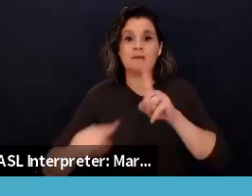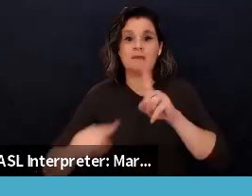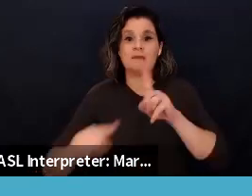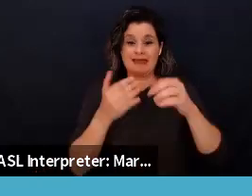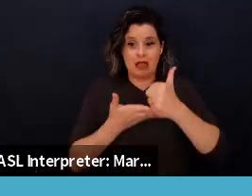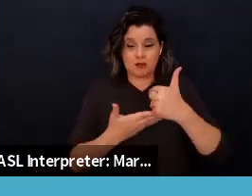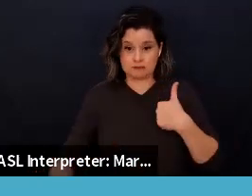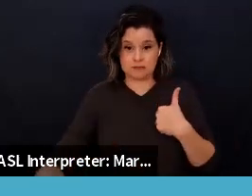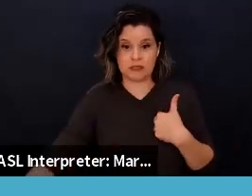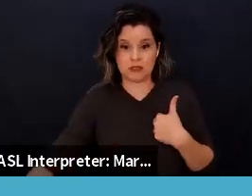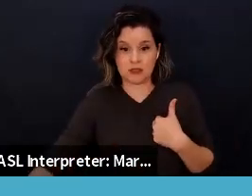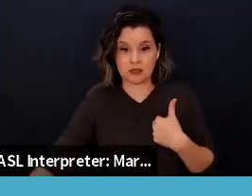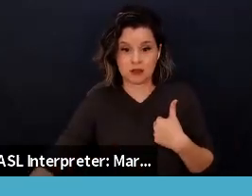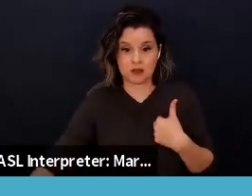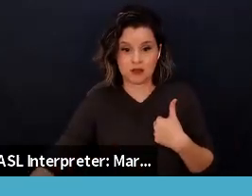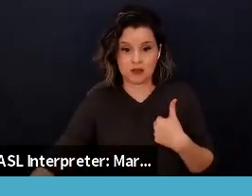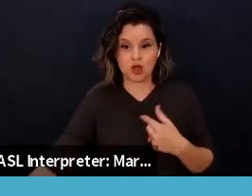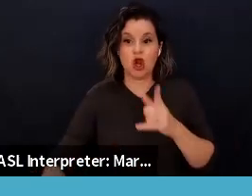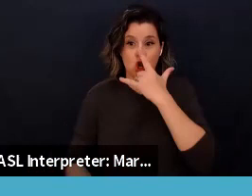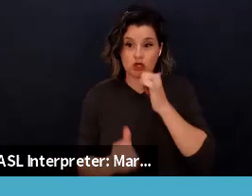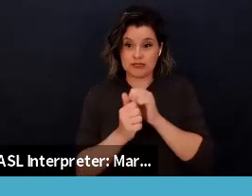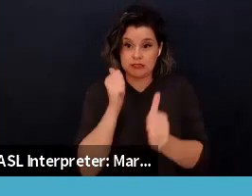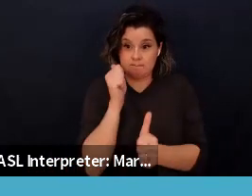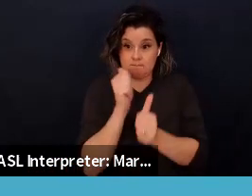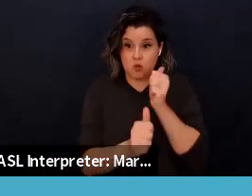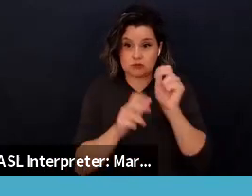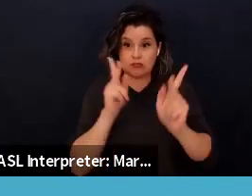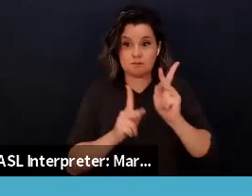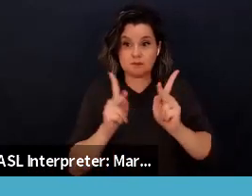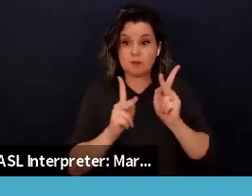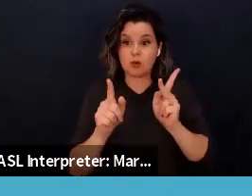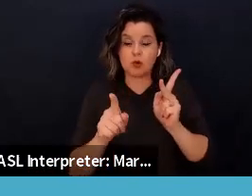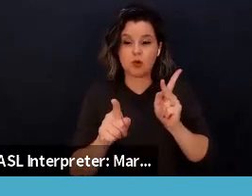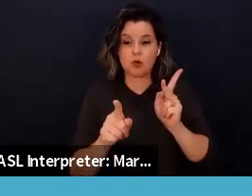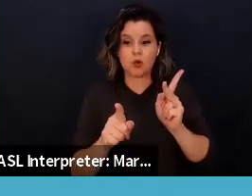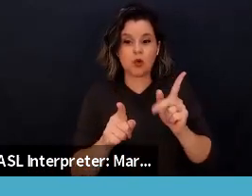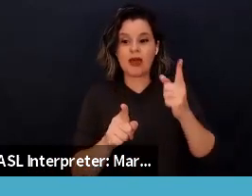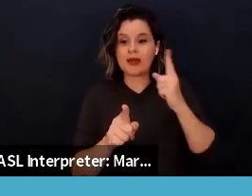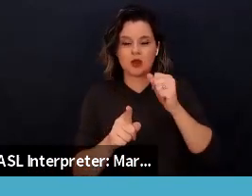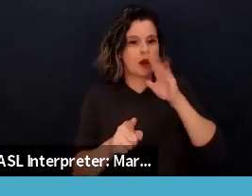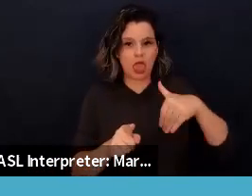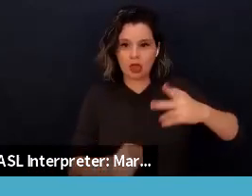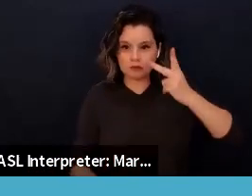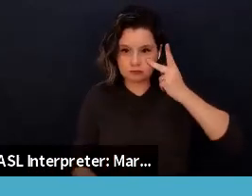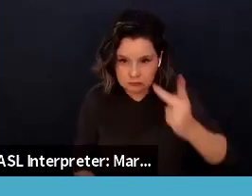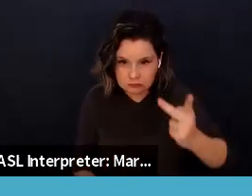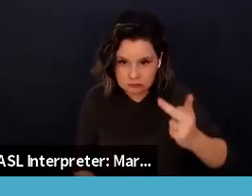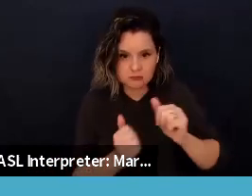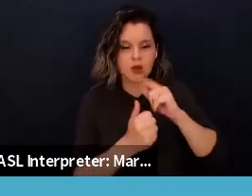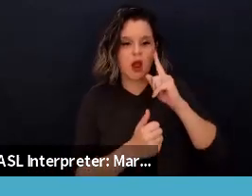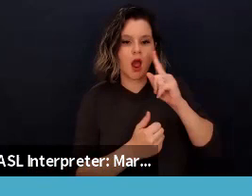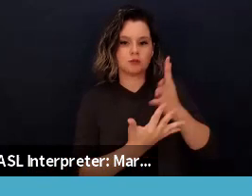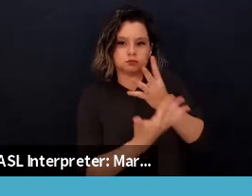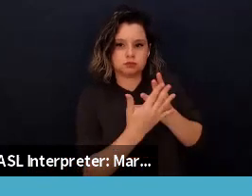parece que la mayoría de nuestras participantes en este taller hoy no han visitado a una cárcel de